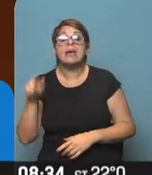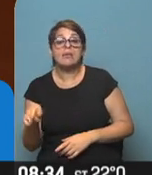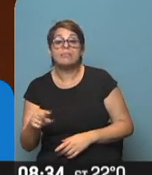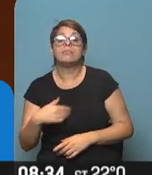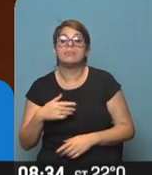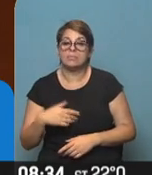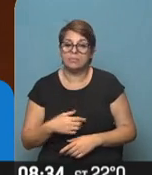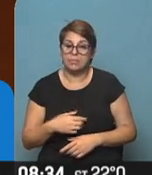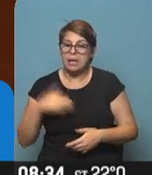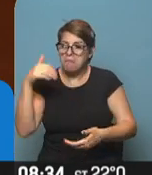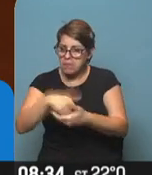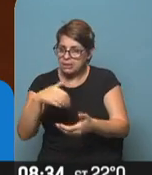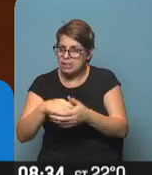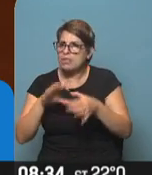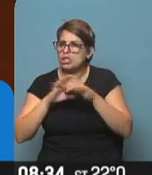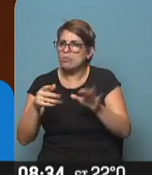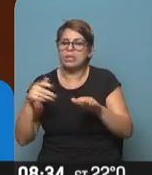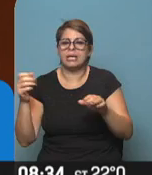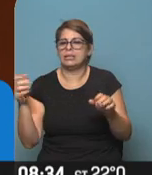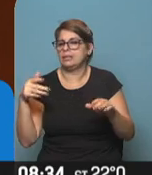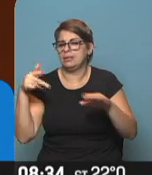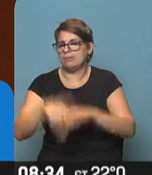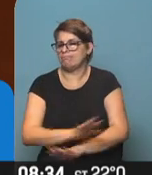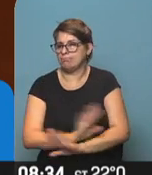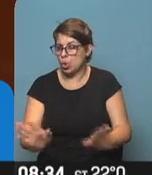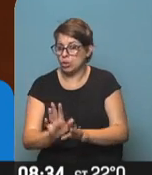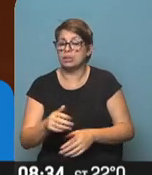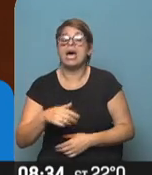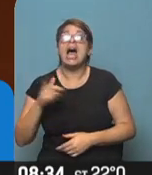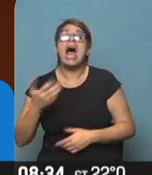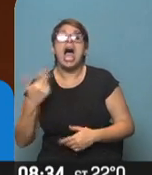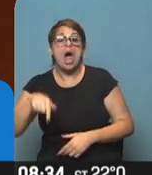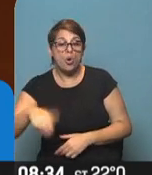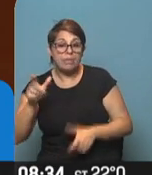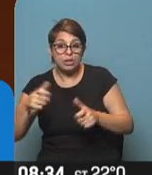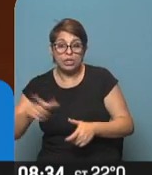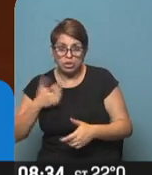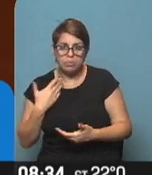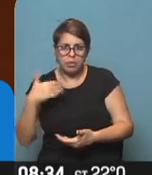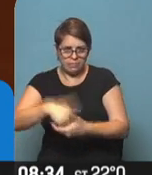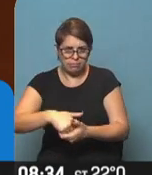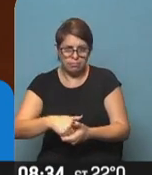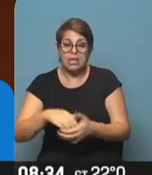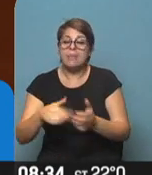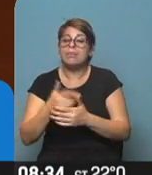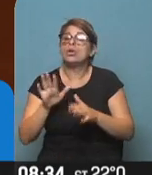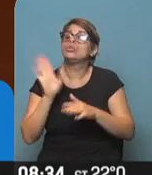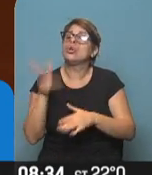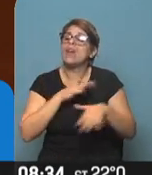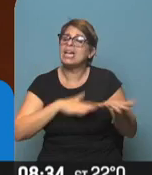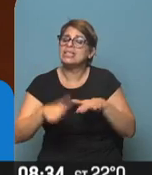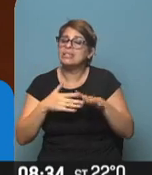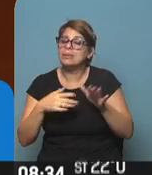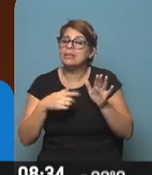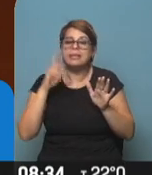rompiendo con esa participación democrática de los socios actualmente y toda aquella actividad que no cumpla con lo que